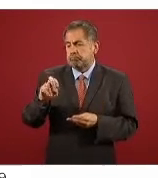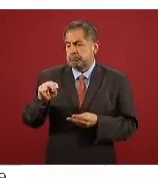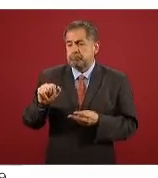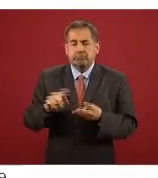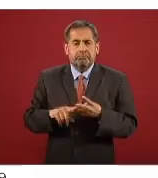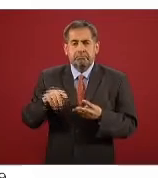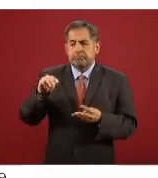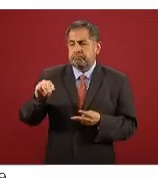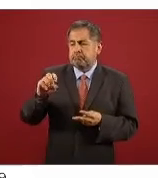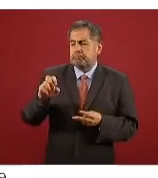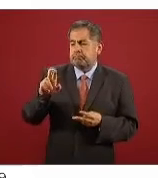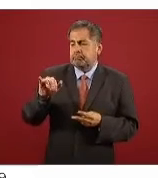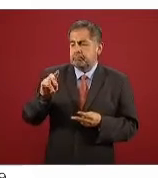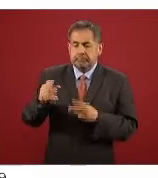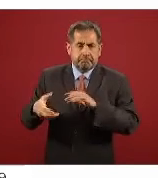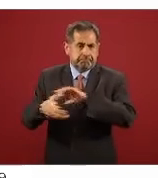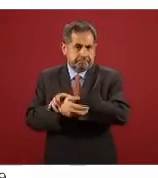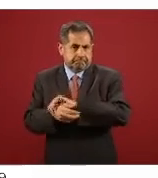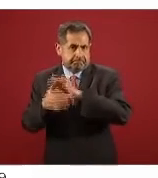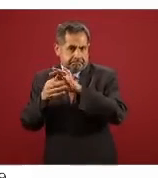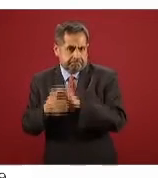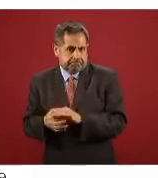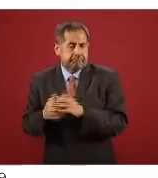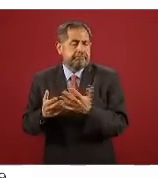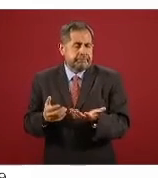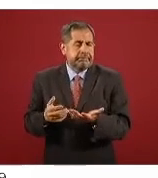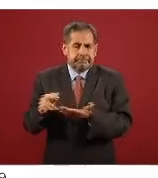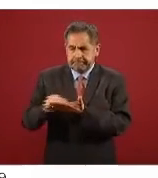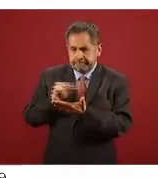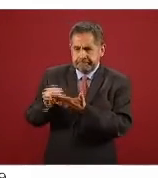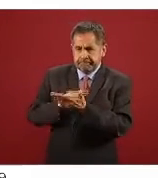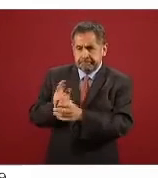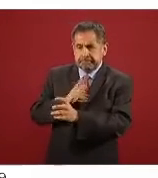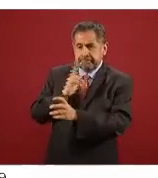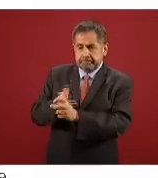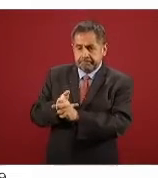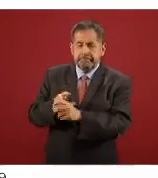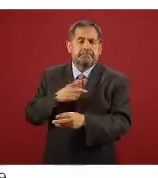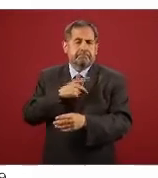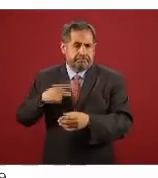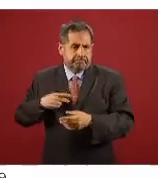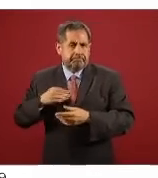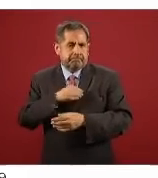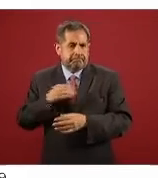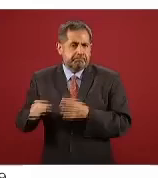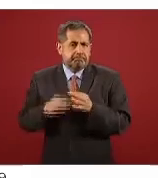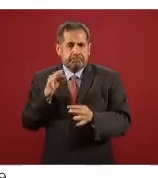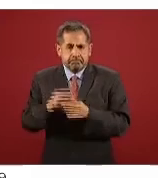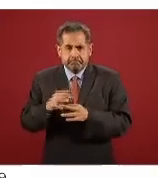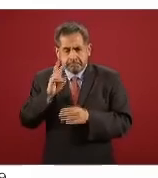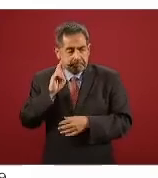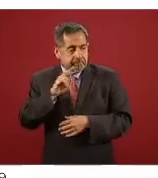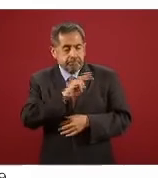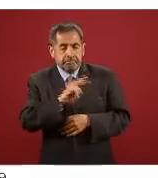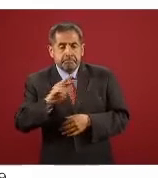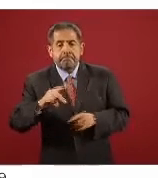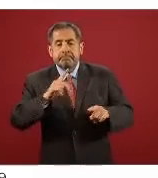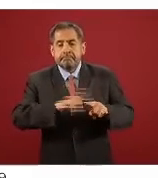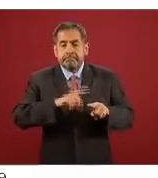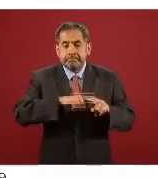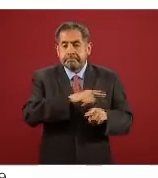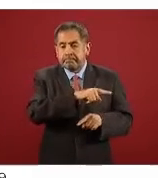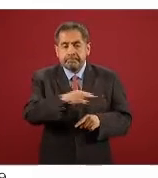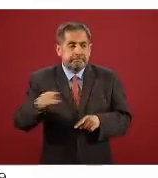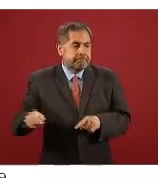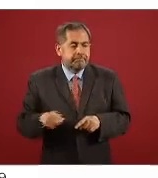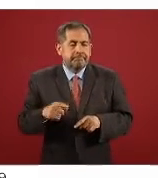Mérida. Entre otros, generar mecanismos para identificar a las personas políticamente expuestas y sobre todo a los